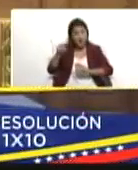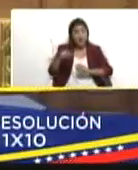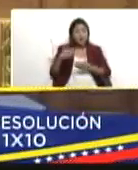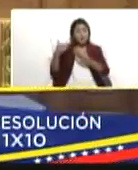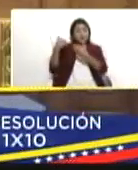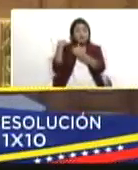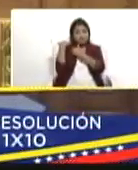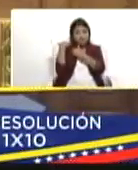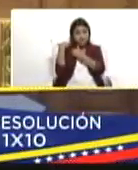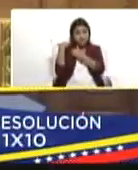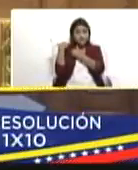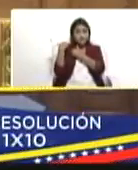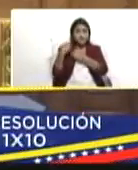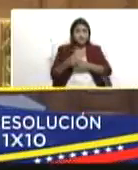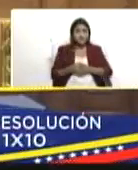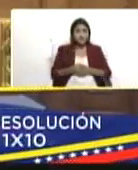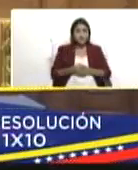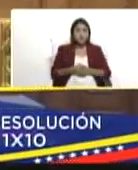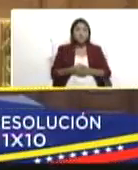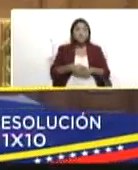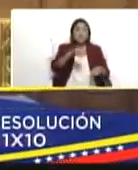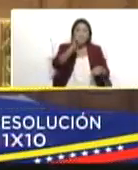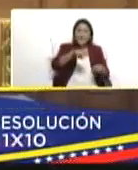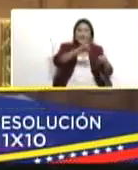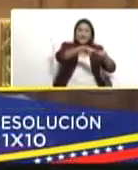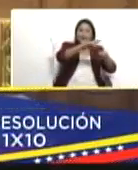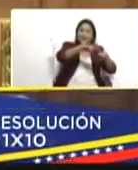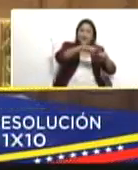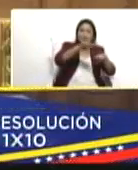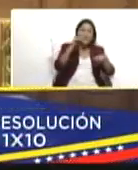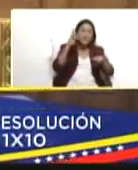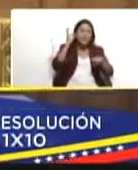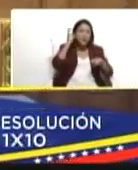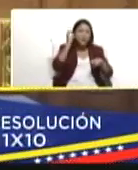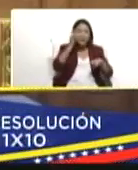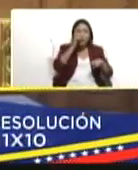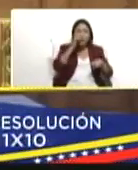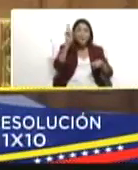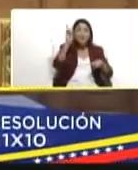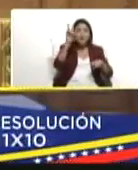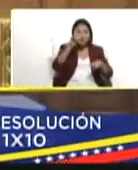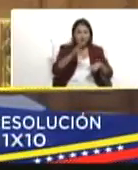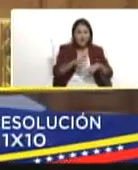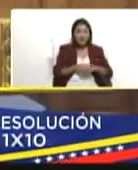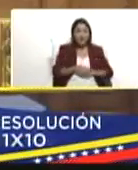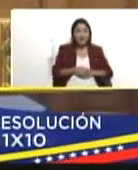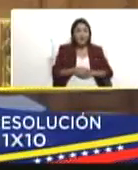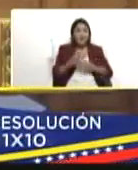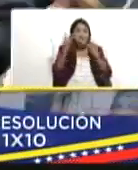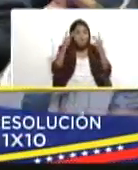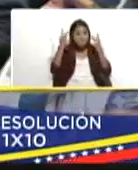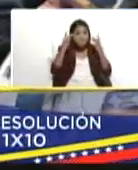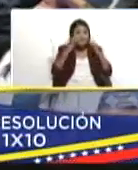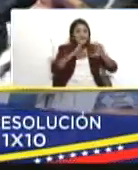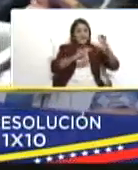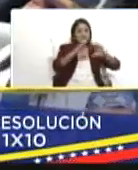al semillero de niños y niñas de Venezuela del futuro científico